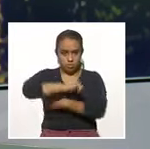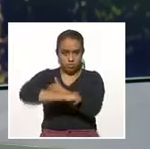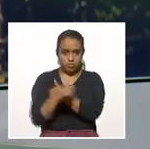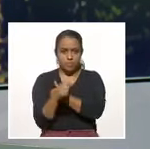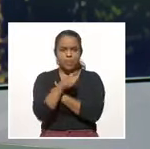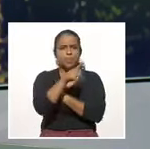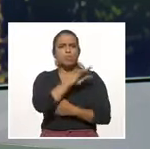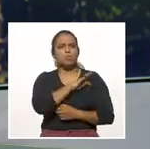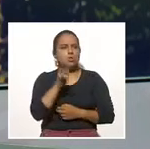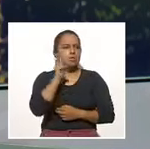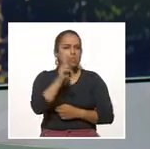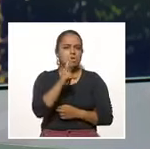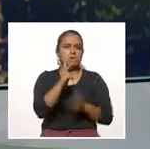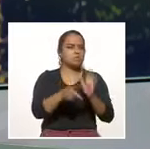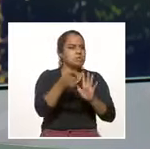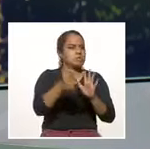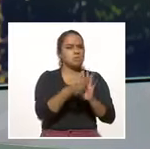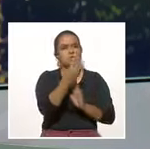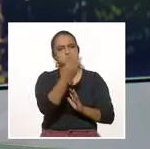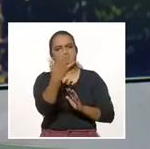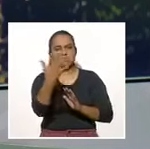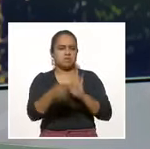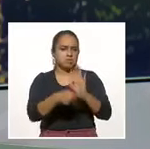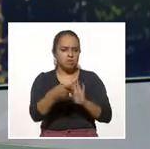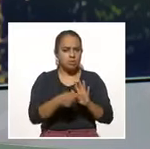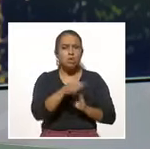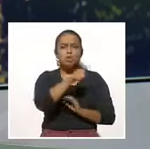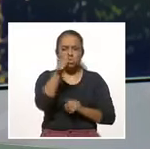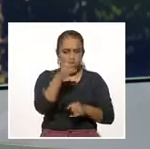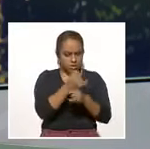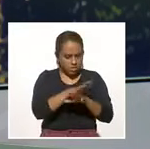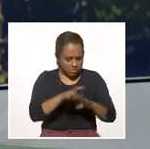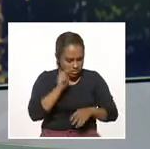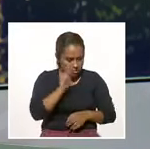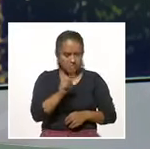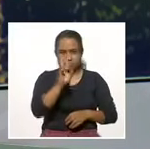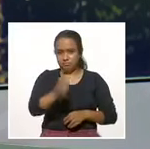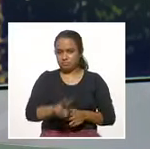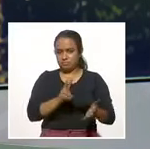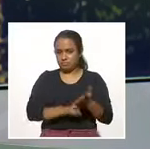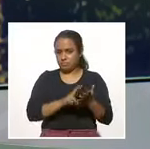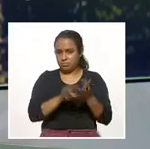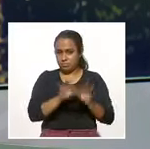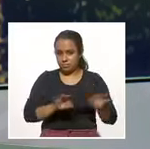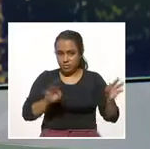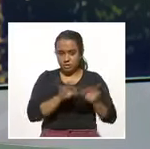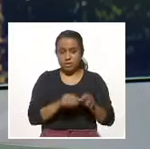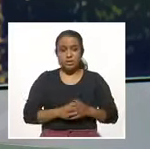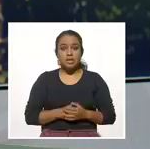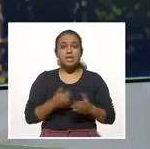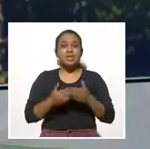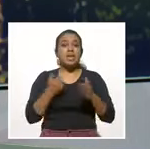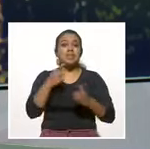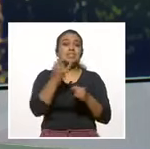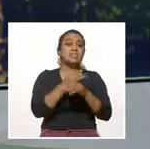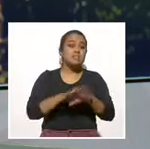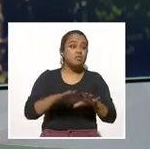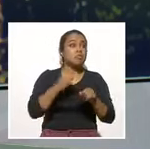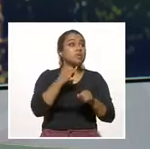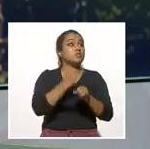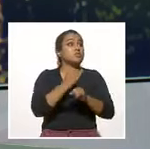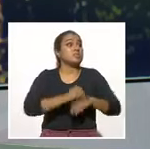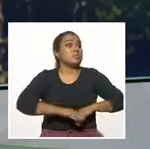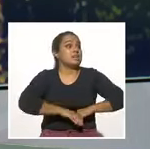ver 2, 3, 4, 5 veces. Entremos a esta información, es muy valiosa. Y antes de compartir cualquier información en